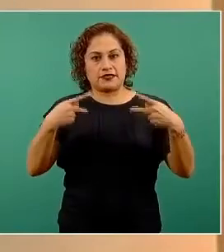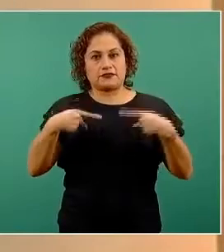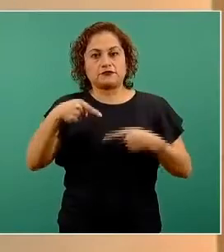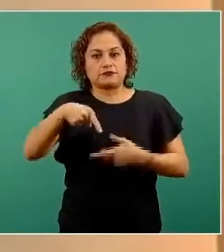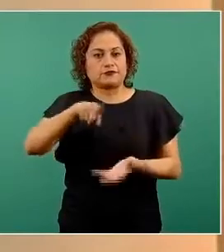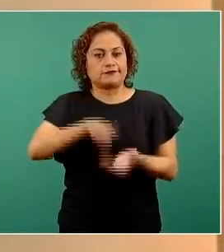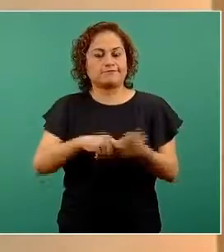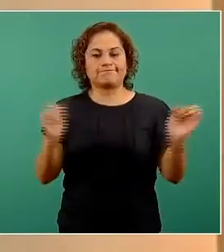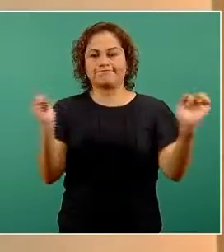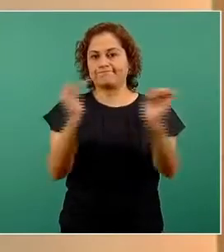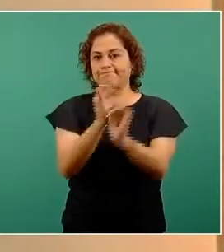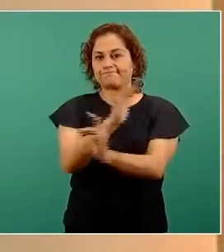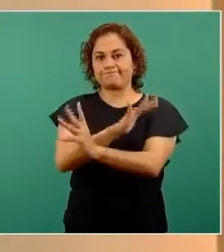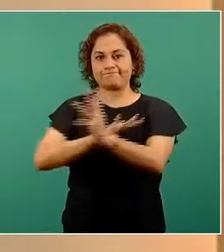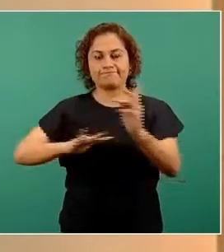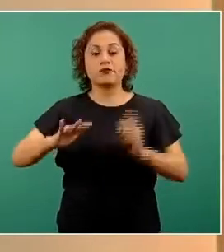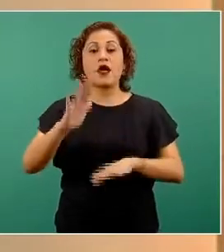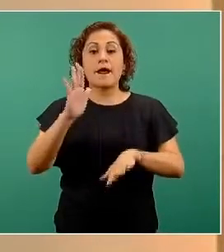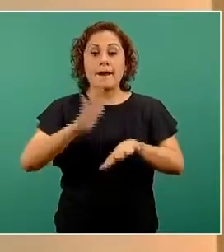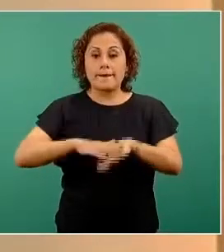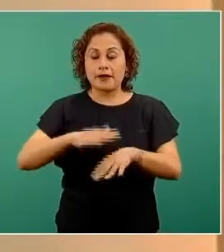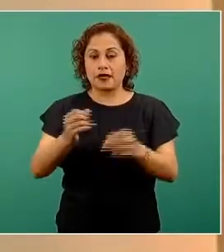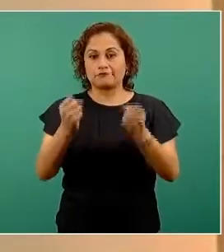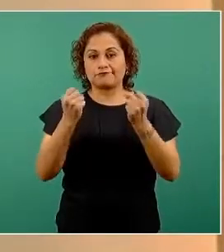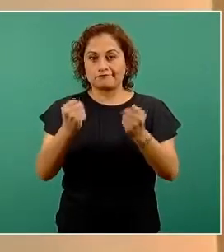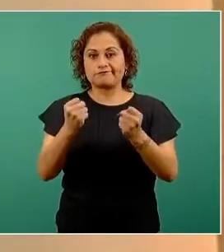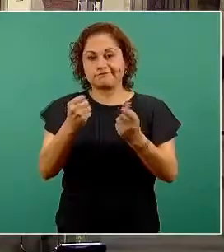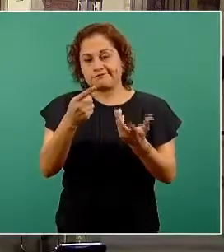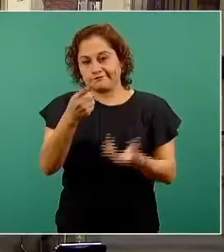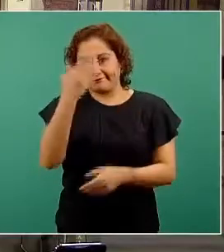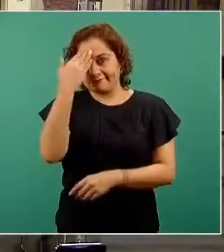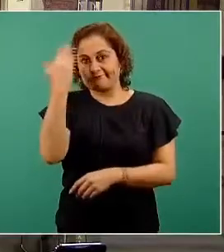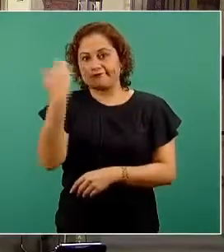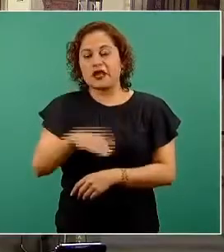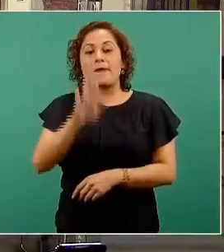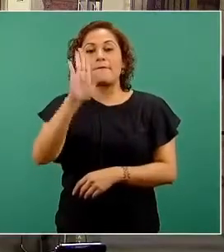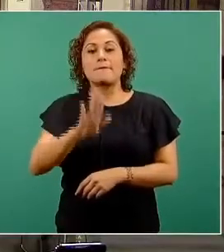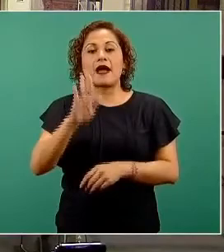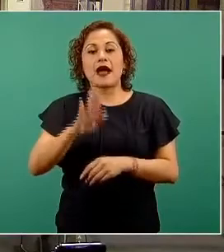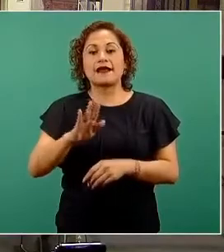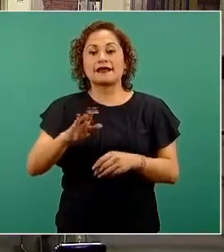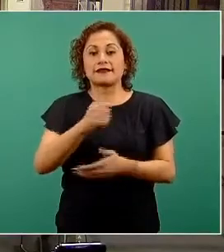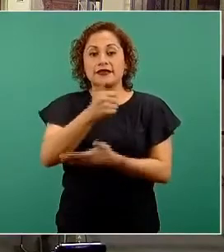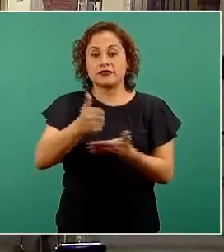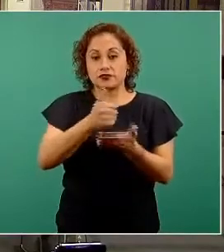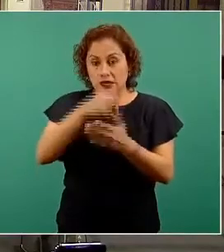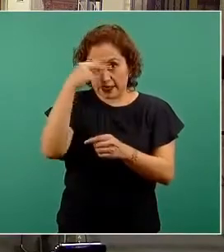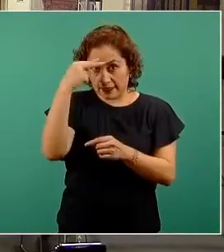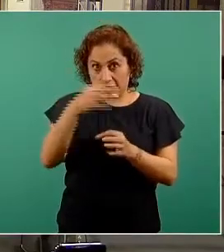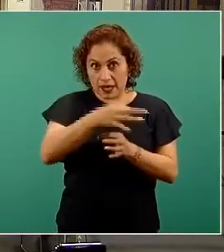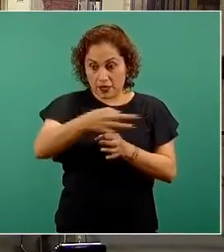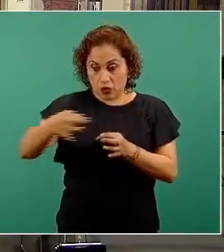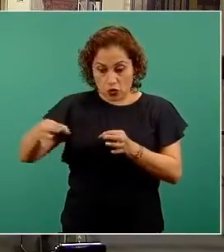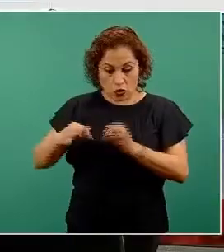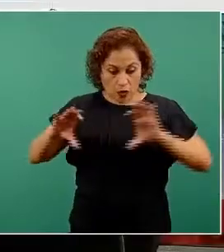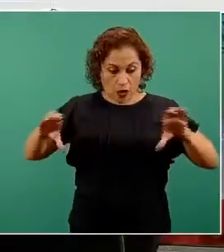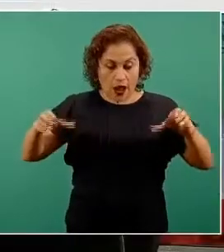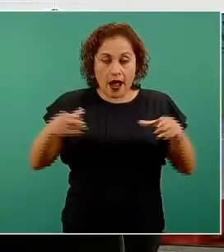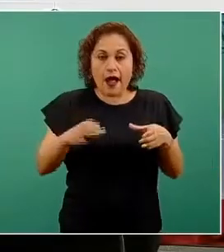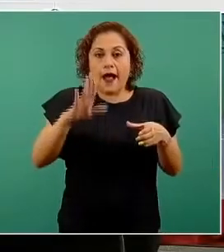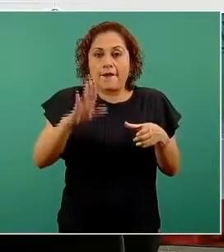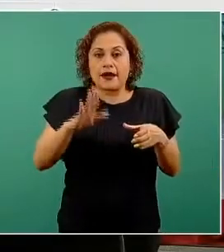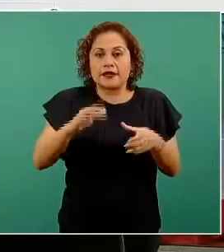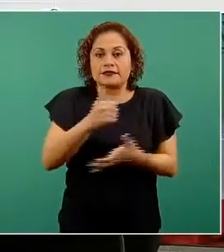movilidad. Se comporta prácticamente como si fuera una sola mega ciudad, por eso se llama megalópolis. Y